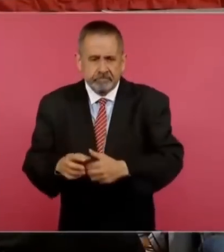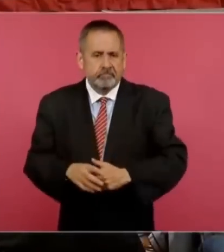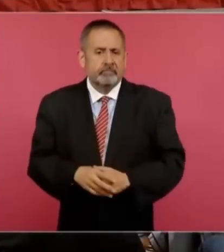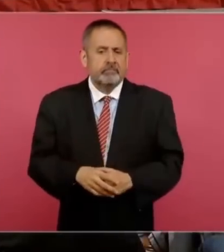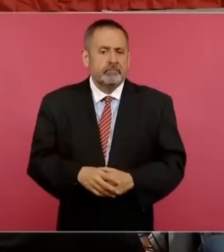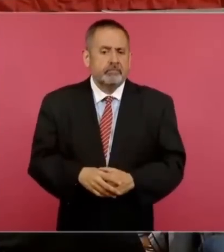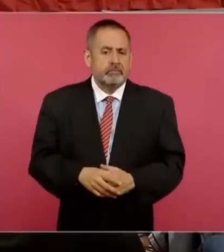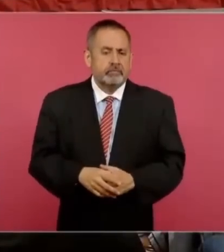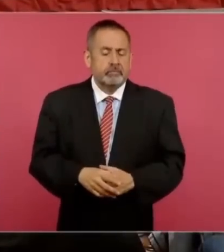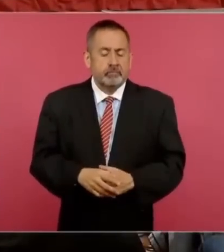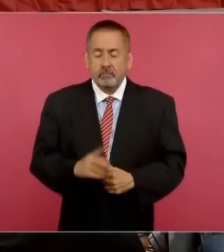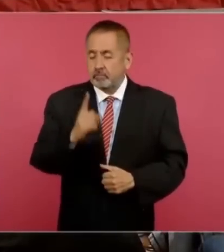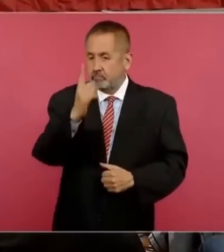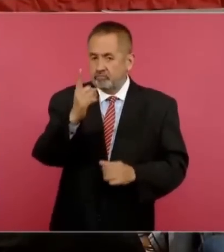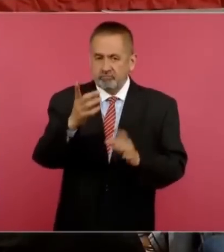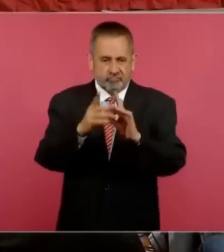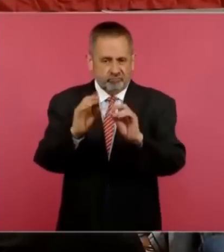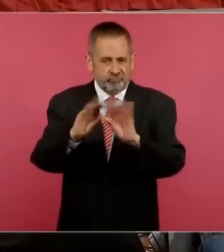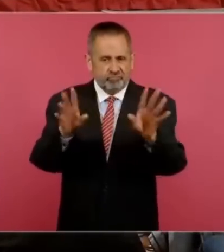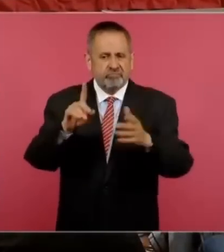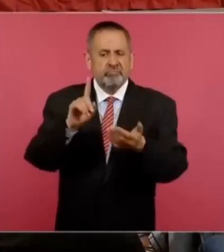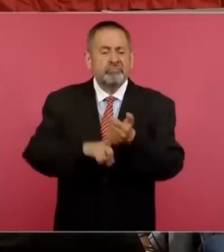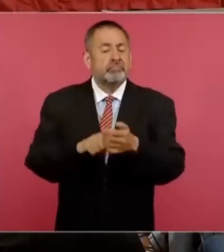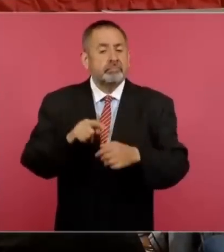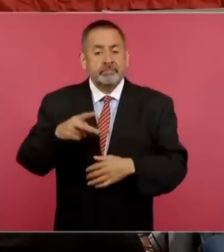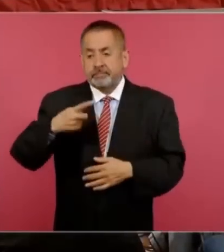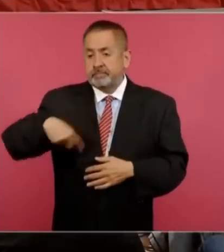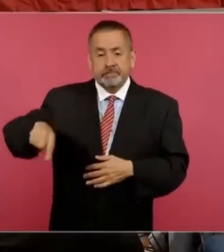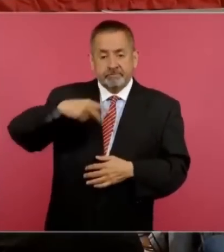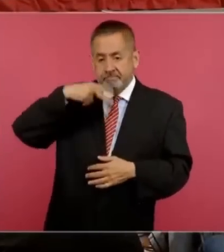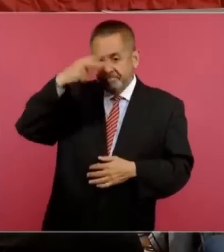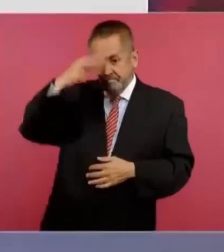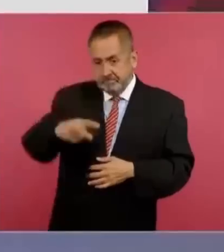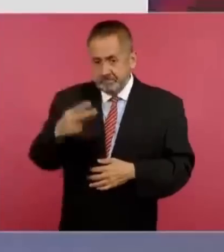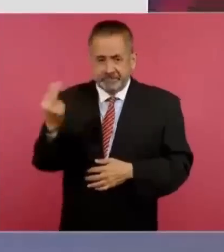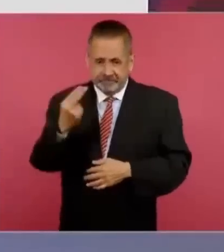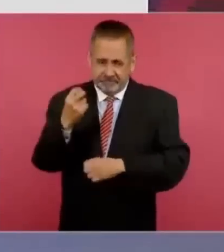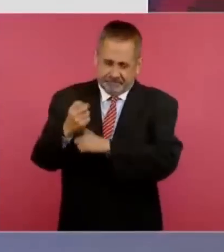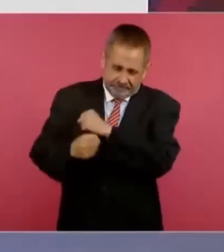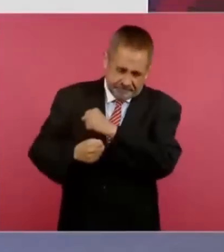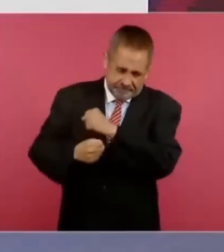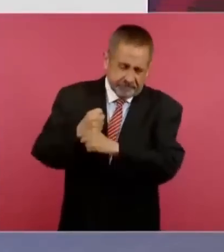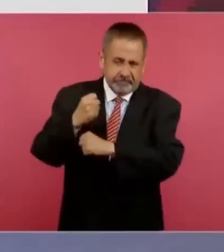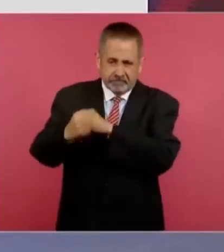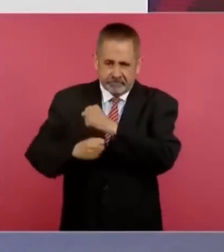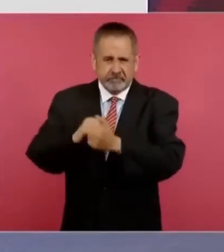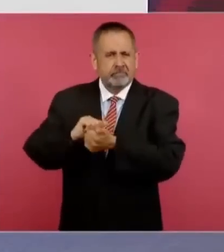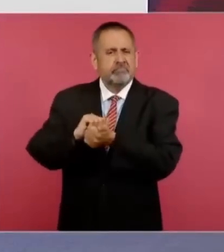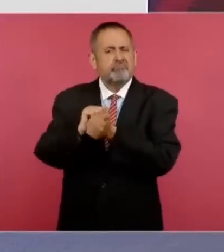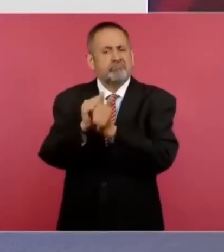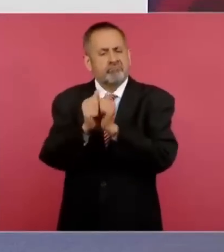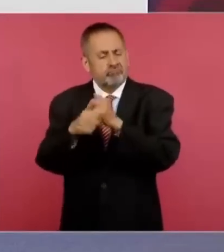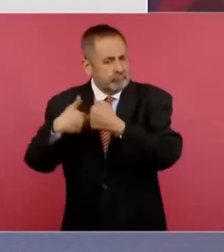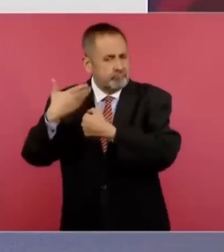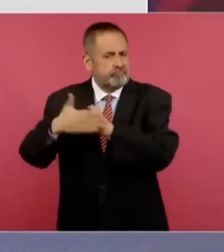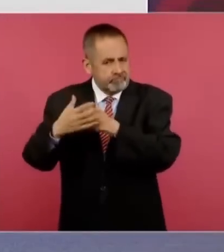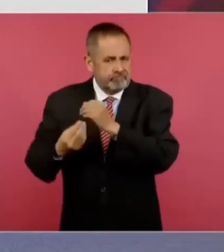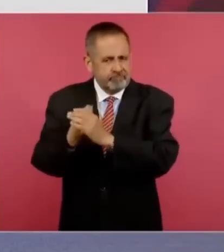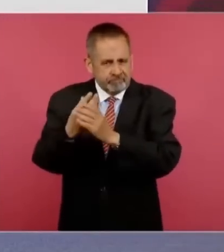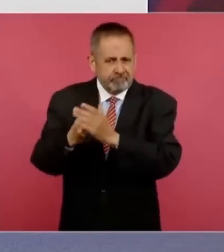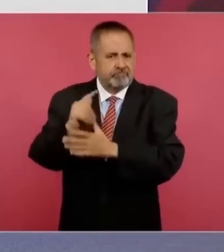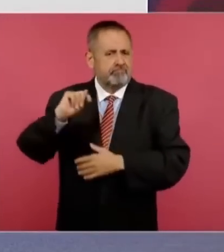Una cosa obvia es que México requiere de varios años de evolución tecnológica